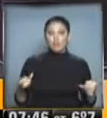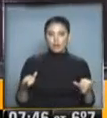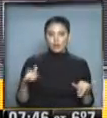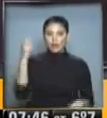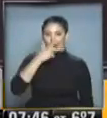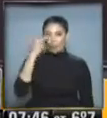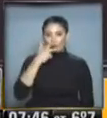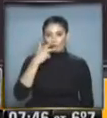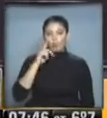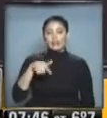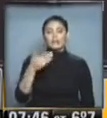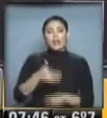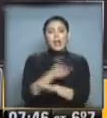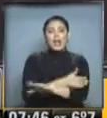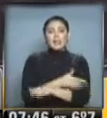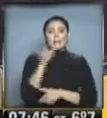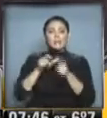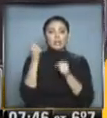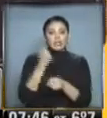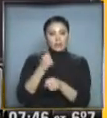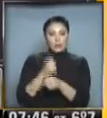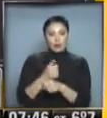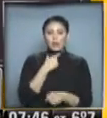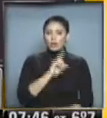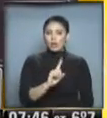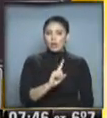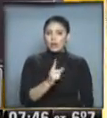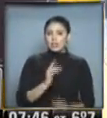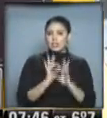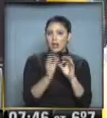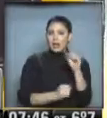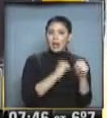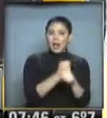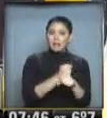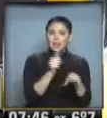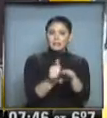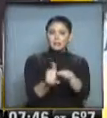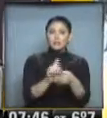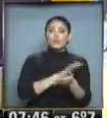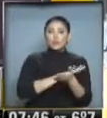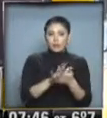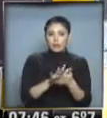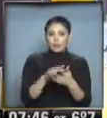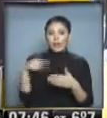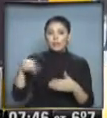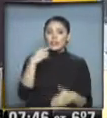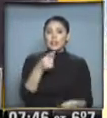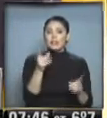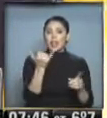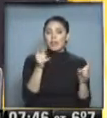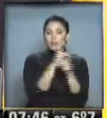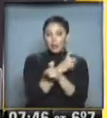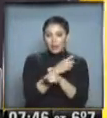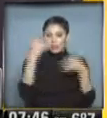palamara y esto tras la negativa de los trabajadores de llegar con las formaciones hasta villa urquiza por problemas de